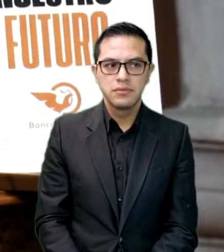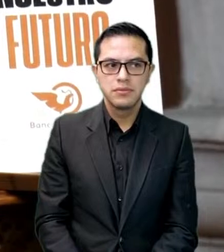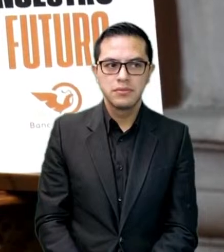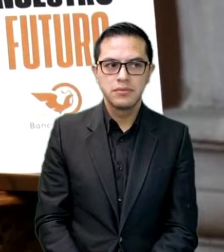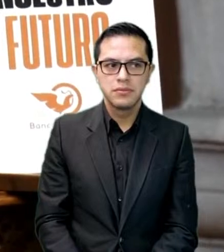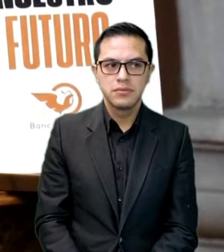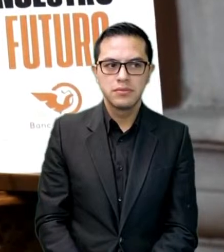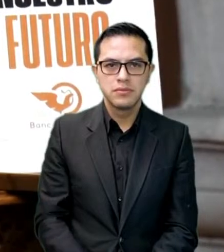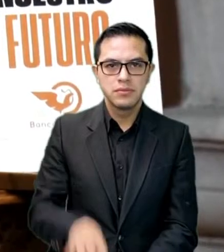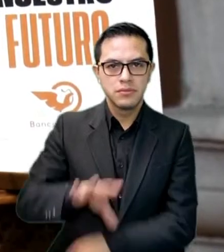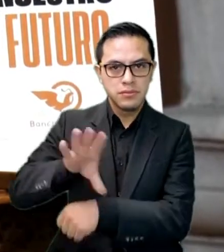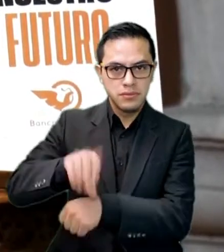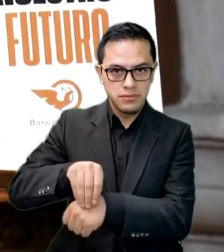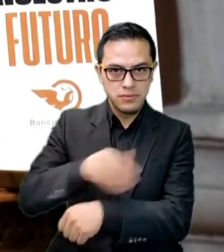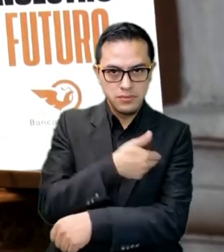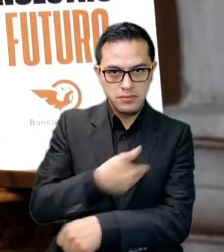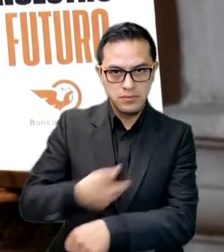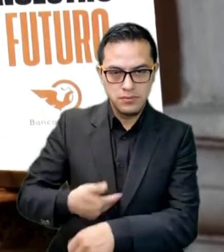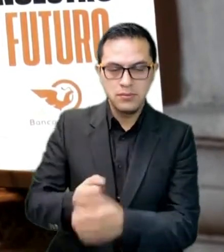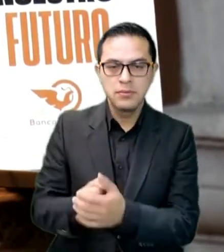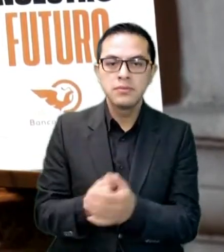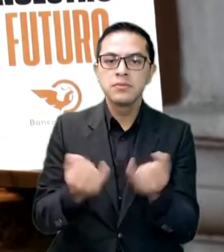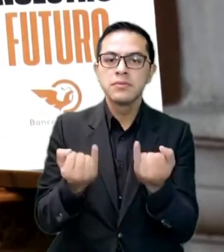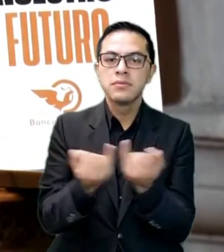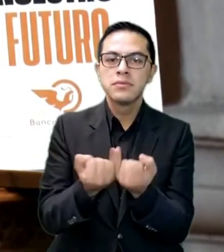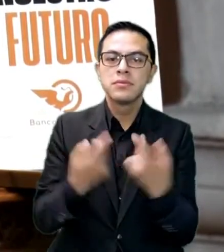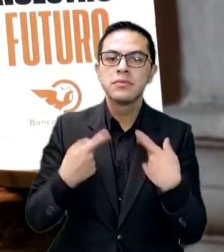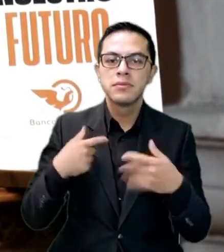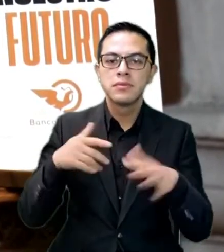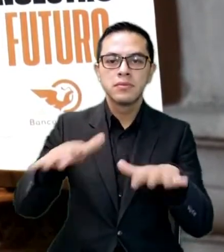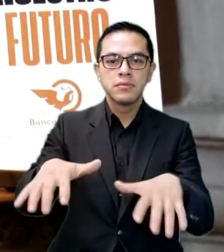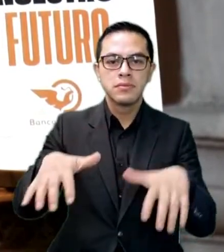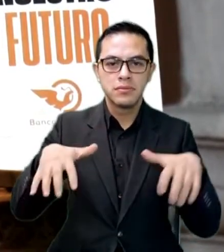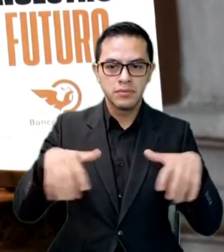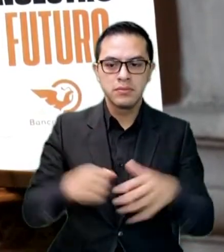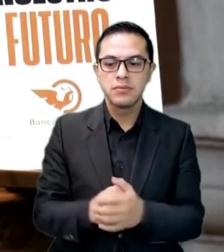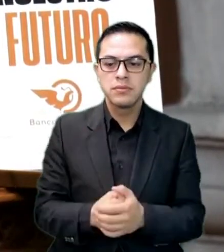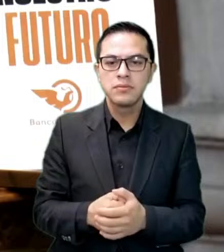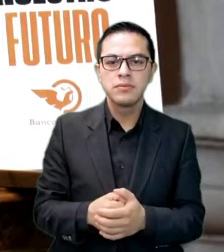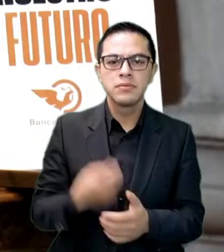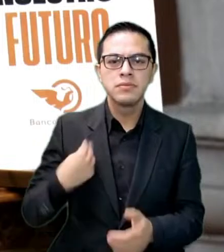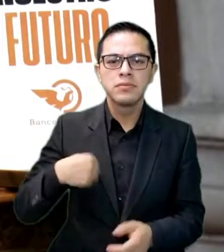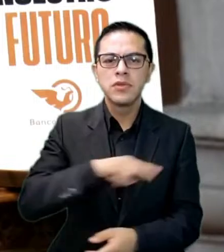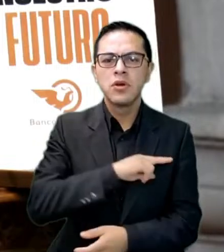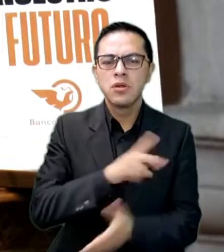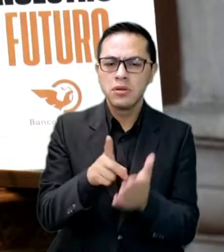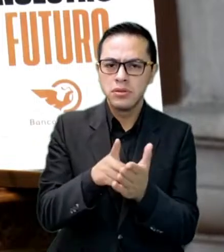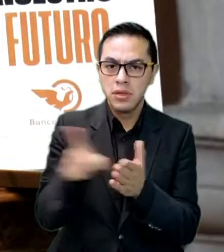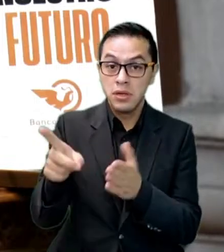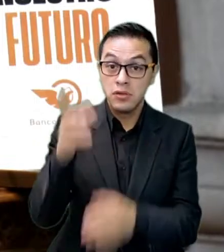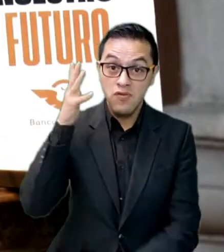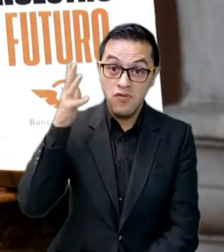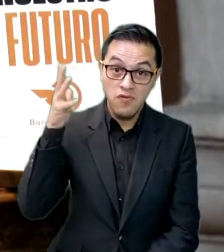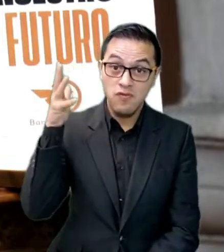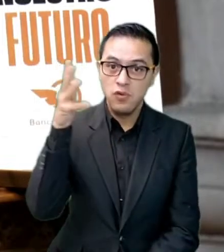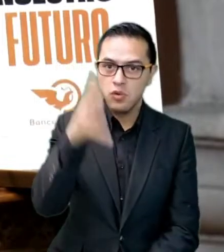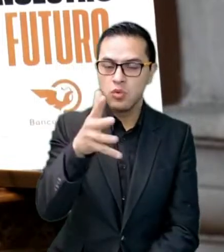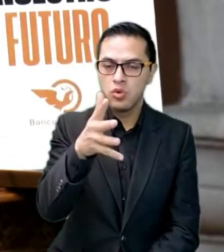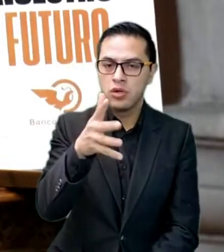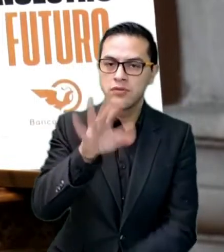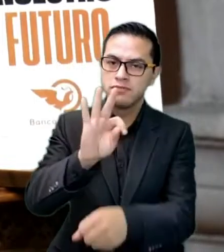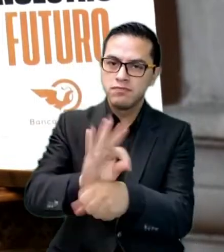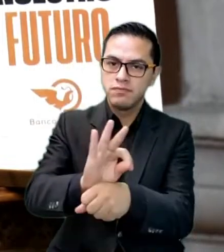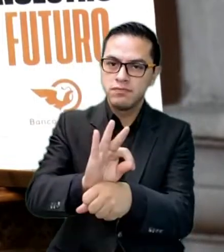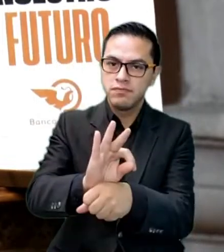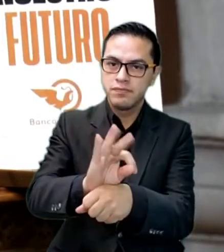Con su permiso, presidente, y el de la Asamblea. Nuestros derechos, nuestro futuro. Es el lema